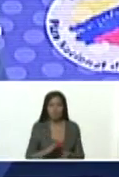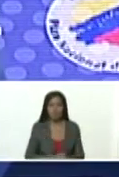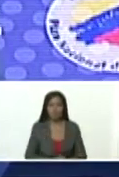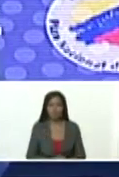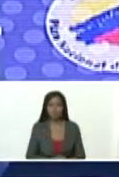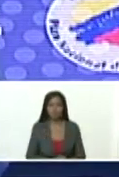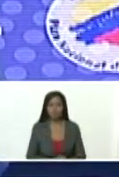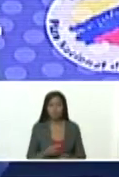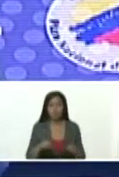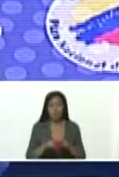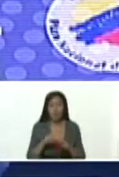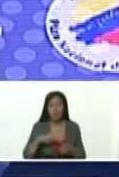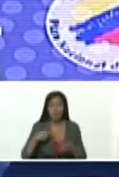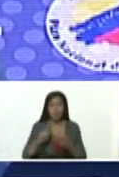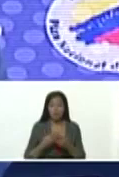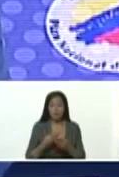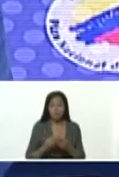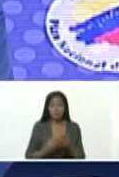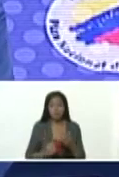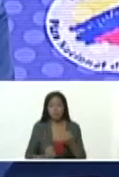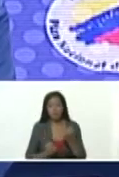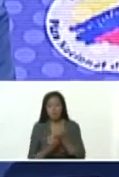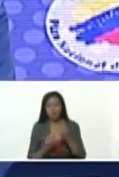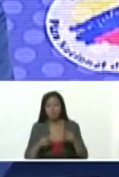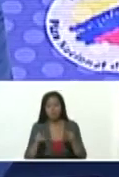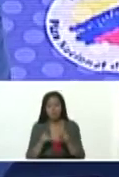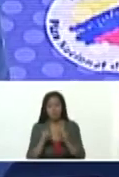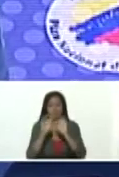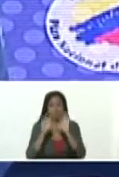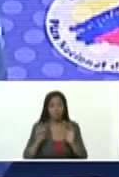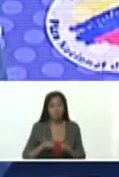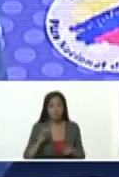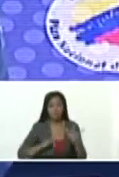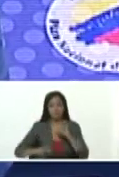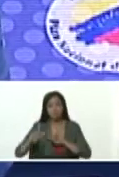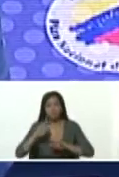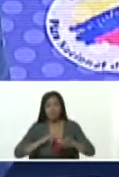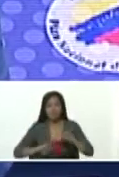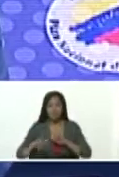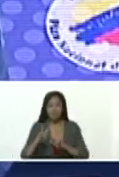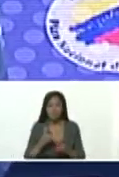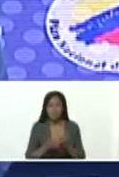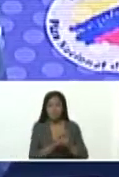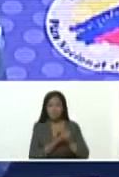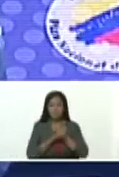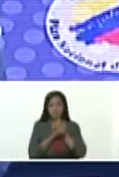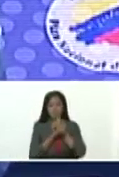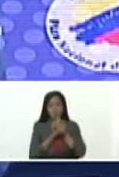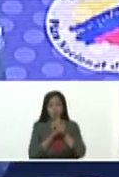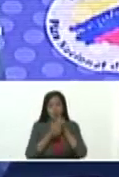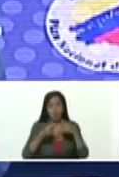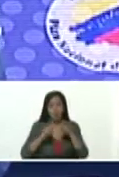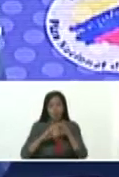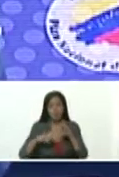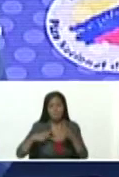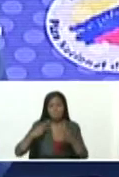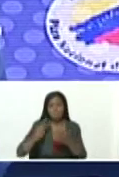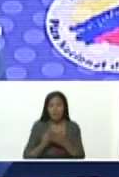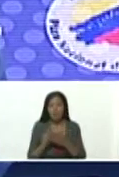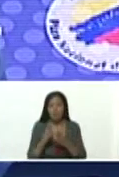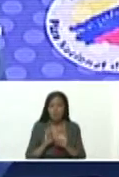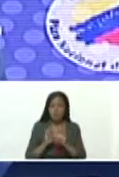los valores de la solidaridad, del amor, son los valores, una educación en